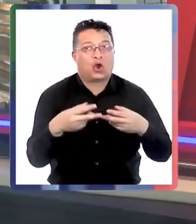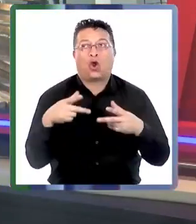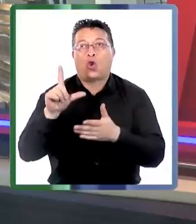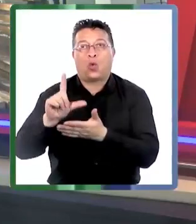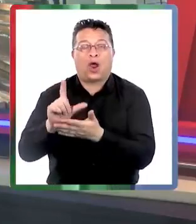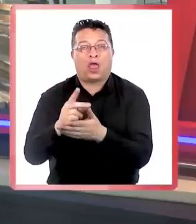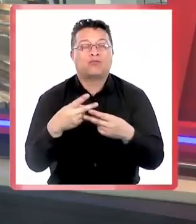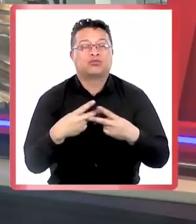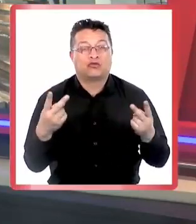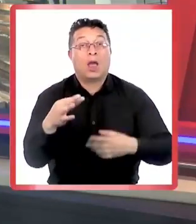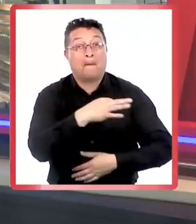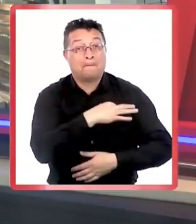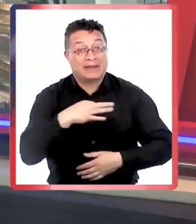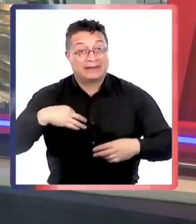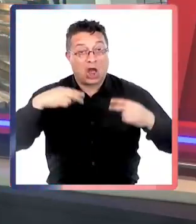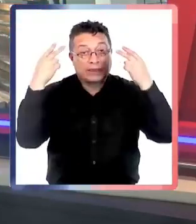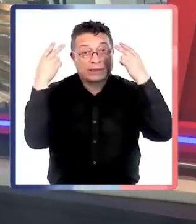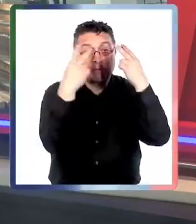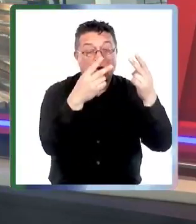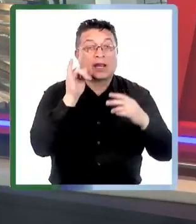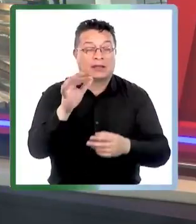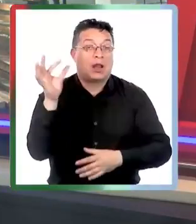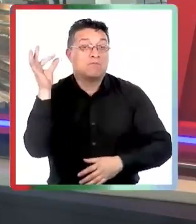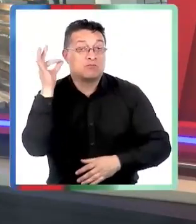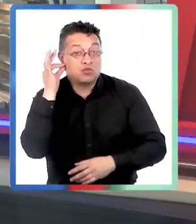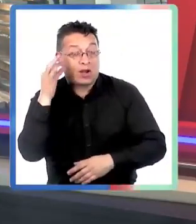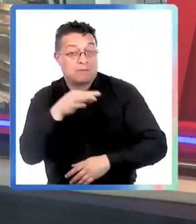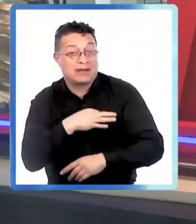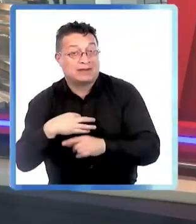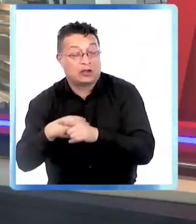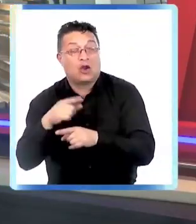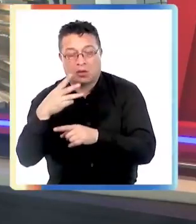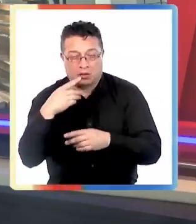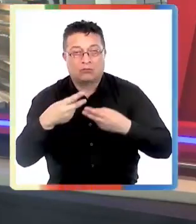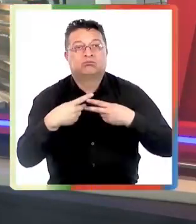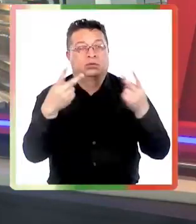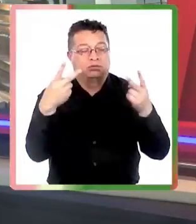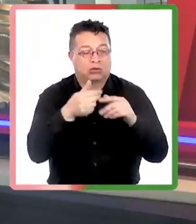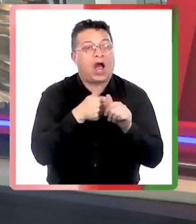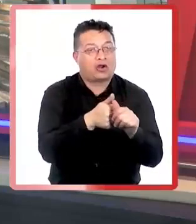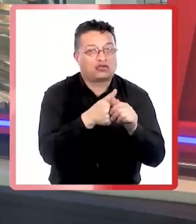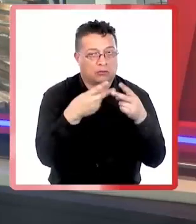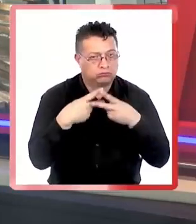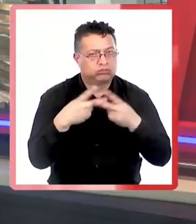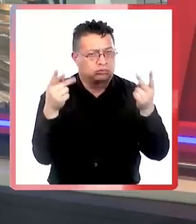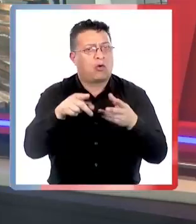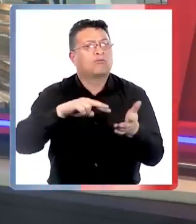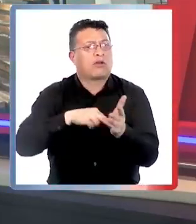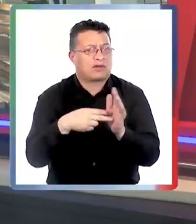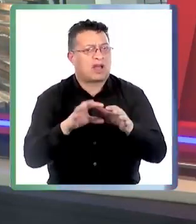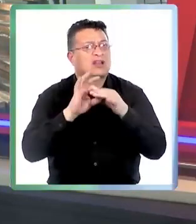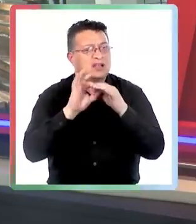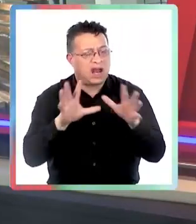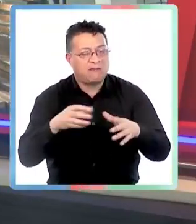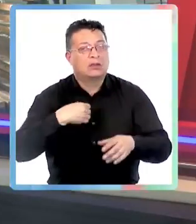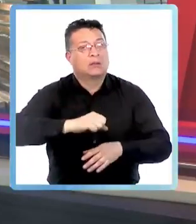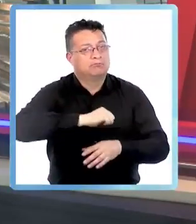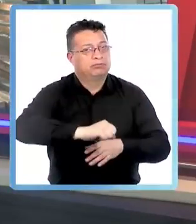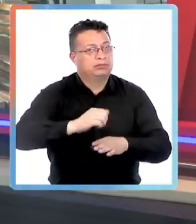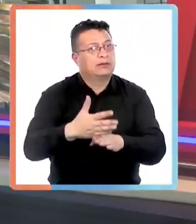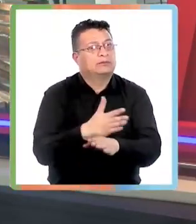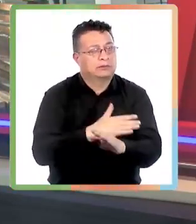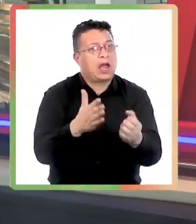espacio público. Los ministerios de Transportes y de la Mujer lanzaron una campaña contra el acoso para visibilizar este grave problema y